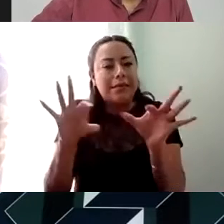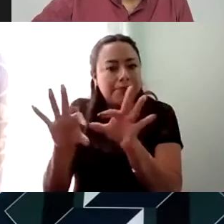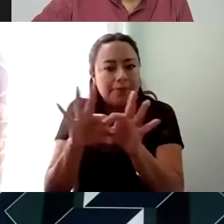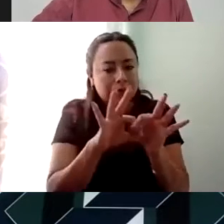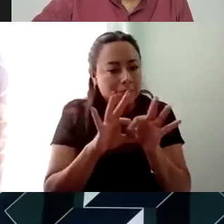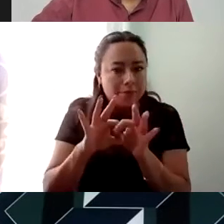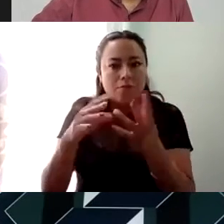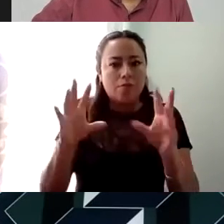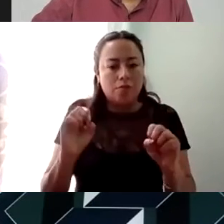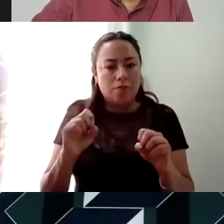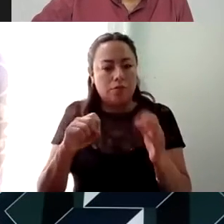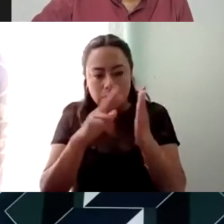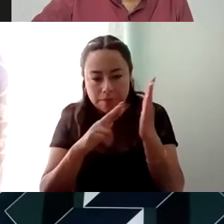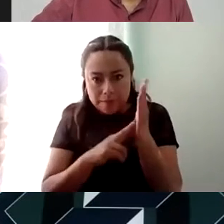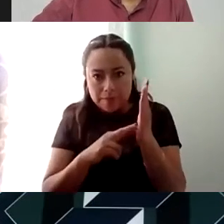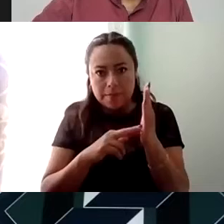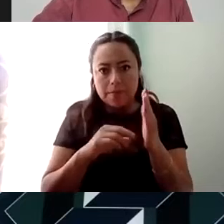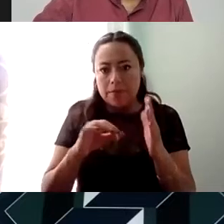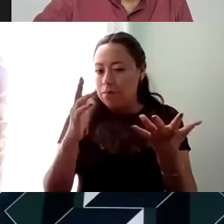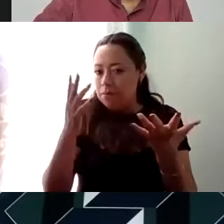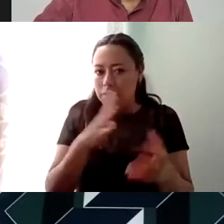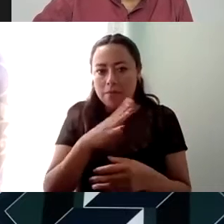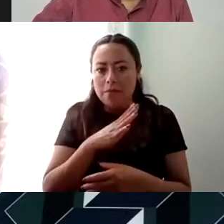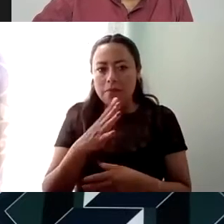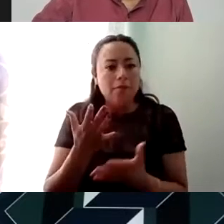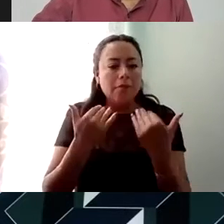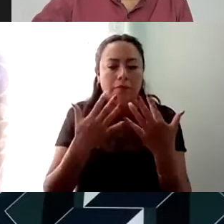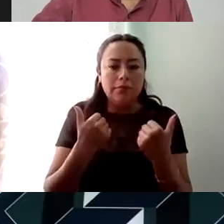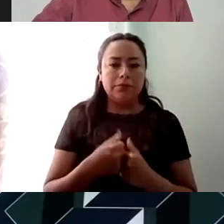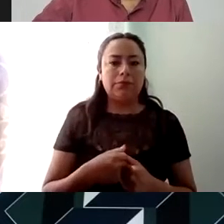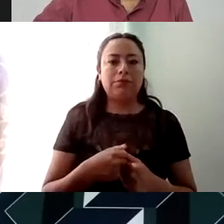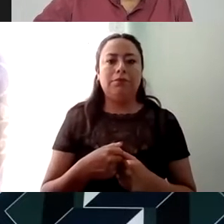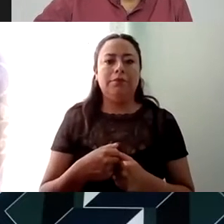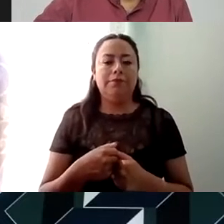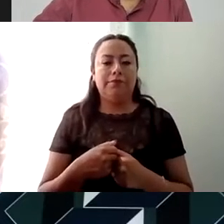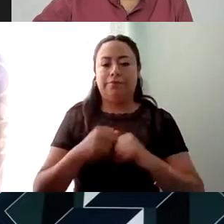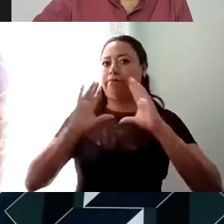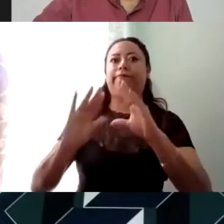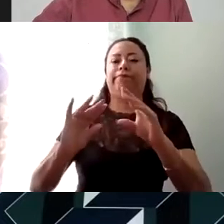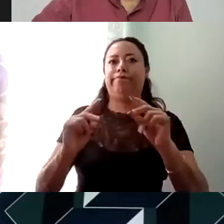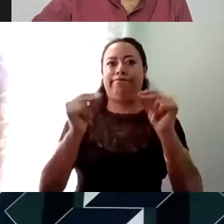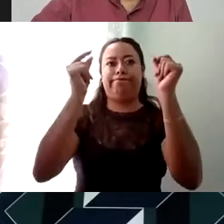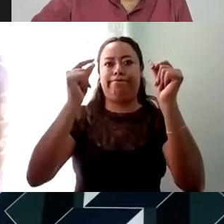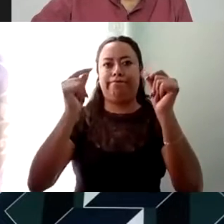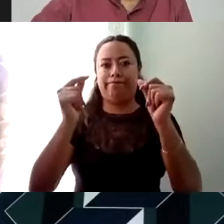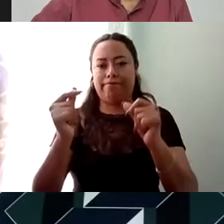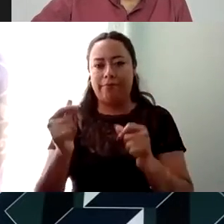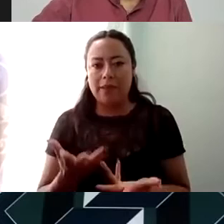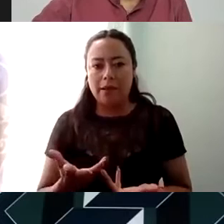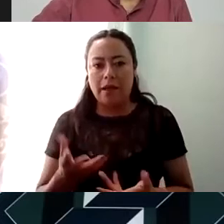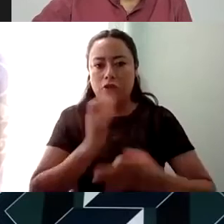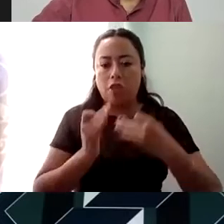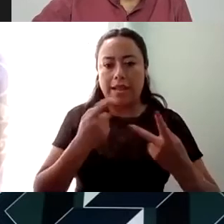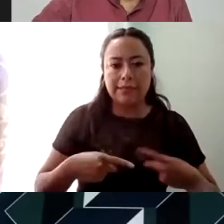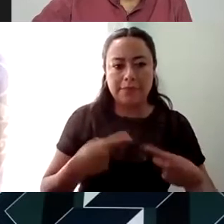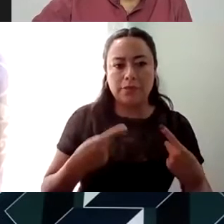articulado, y que, bueno, se tuvo que diseñar de manera pronta, sacarla a toda la población. Hoy